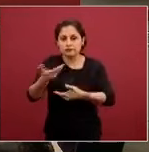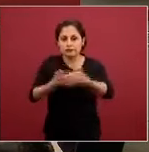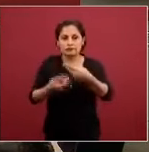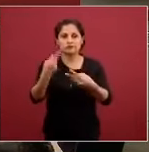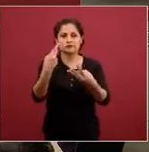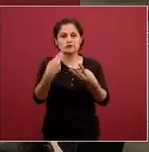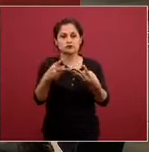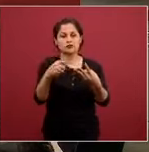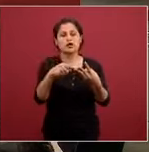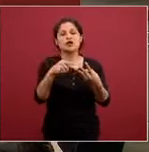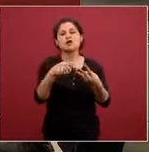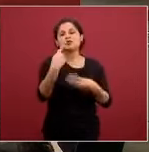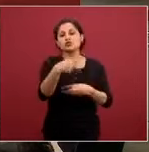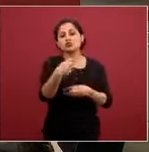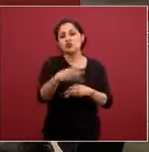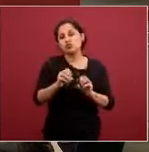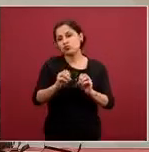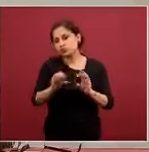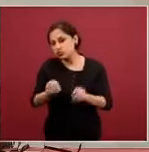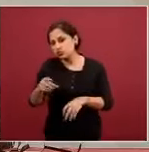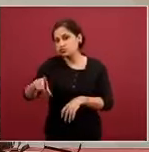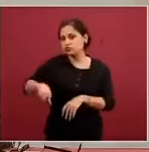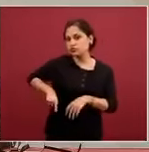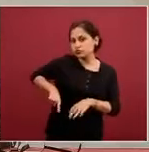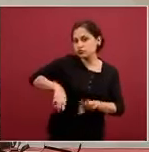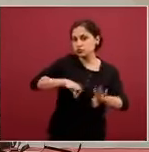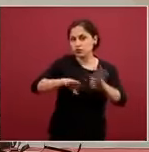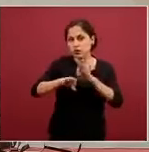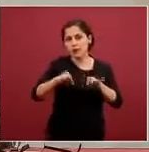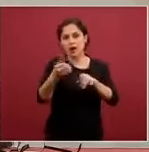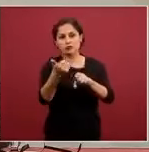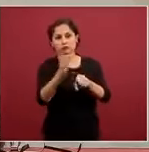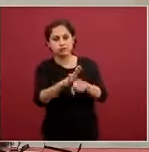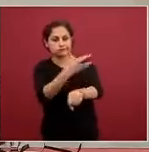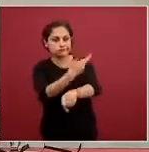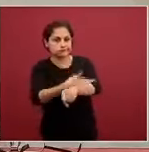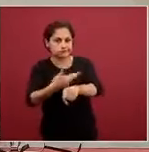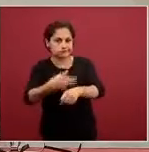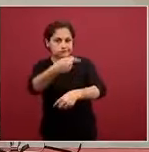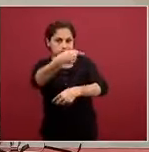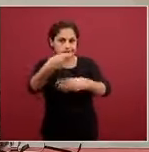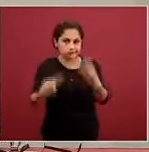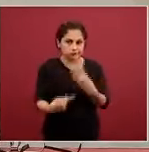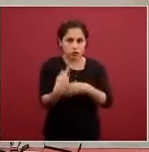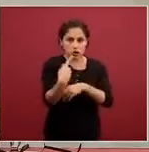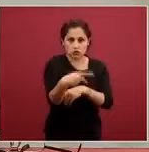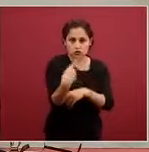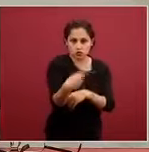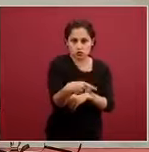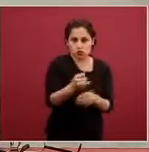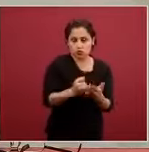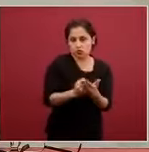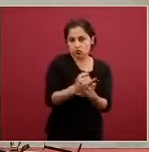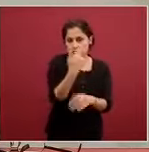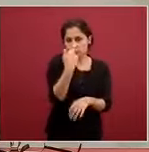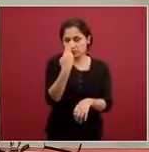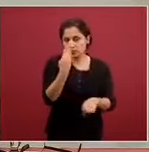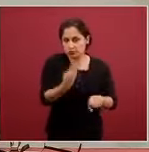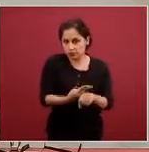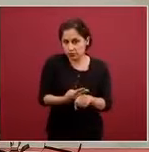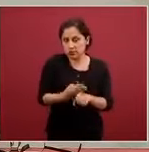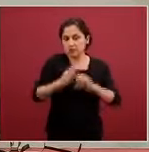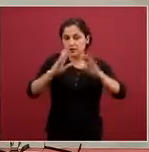Estado, la administración del gobierno en el Estado, y pueden tomar decisiones, por un lado,